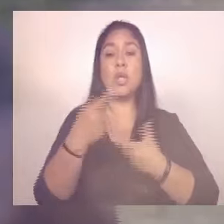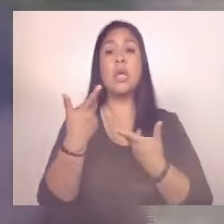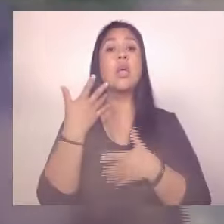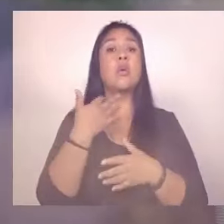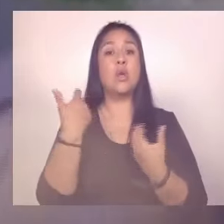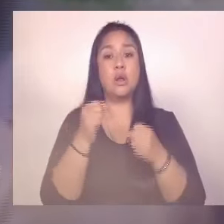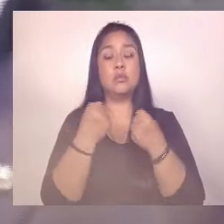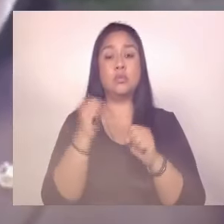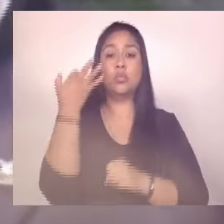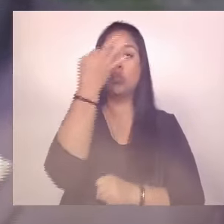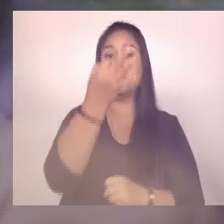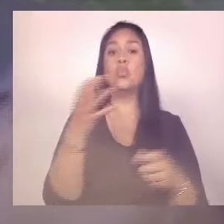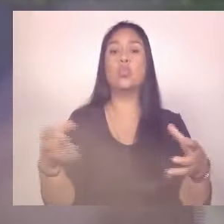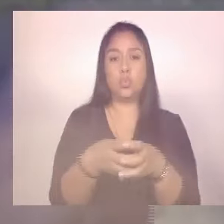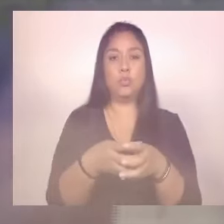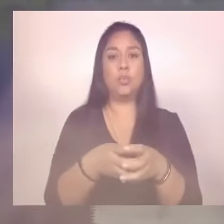nuestro futuro colectivo.